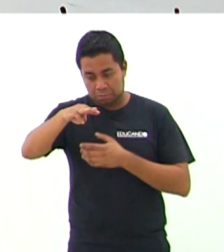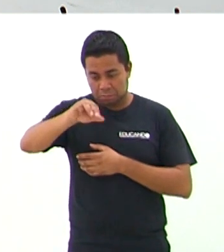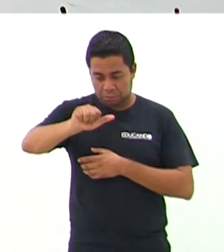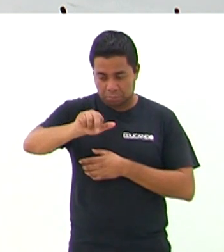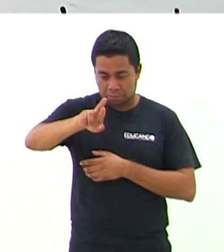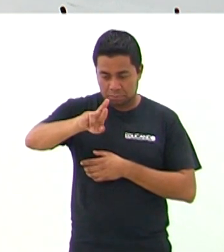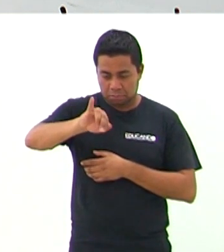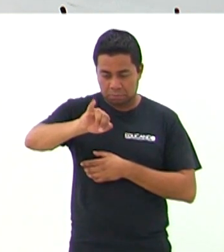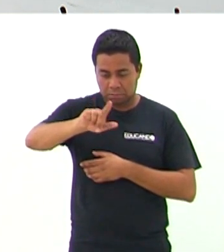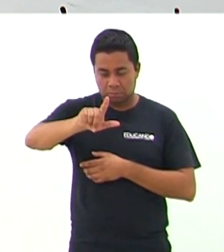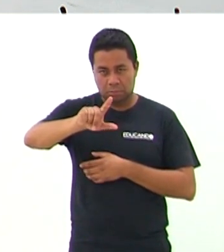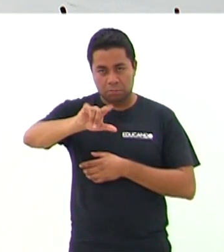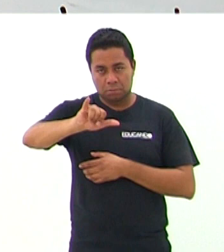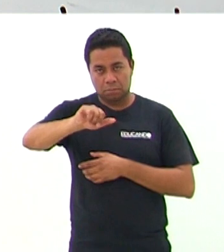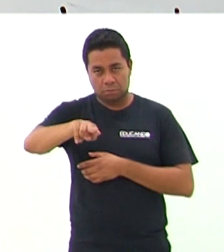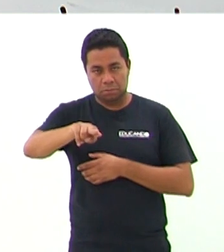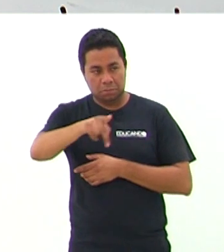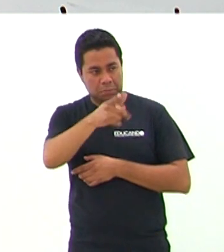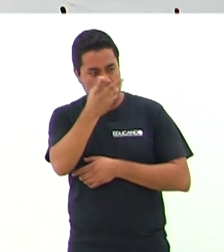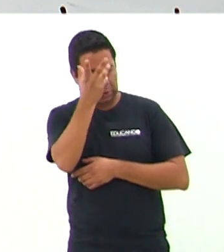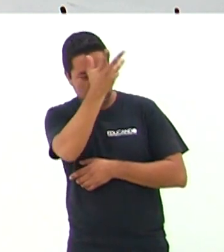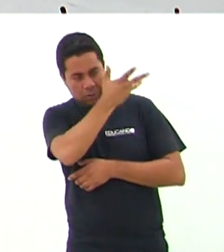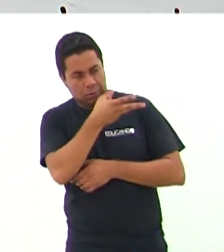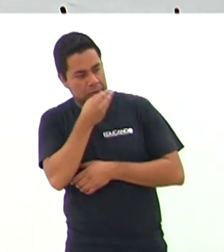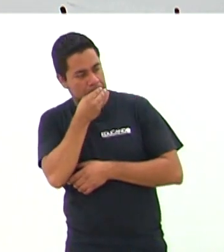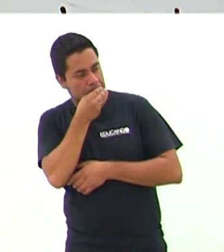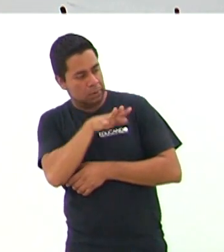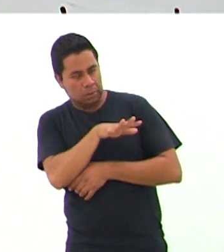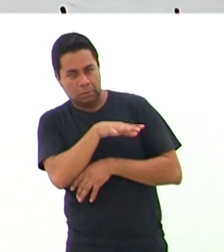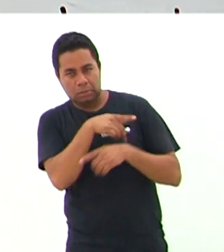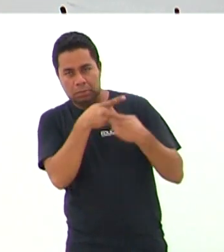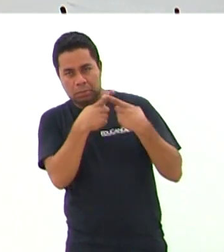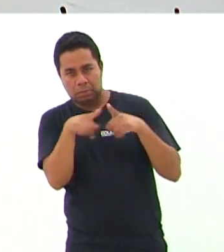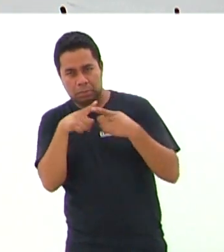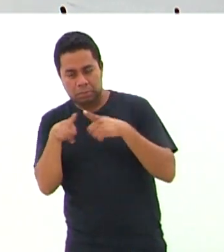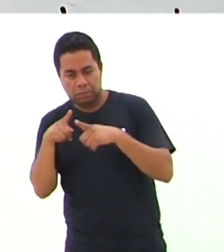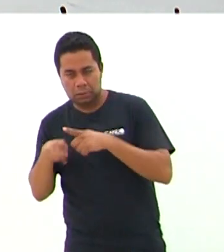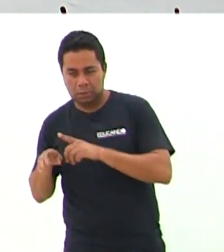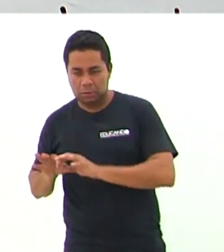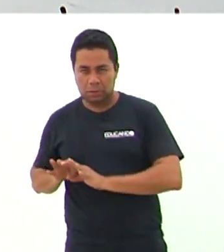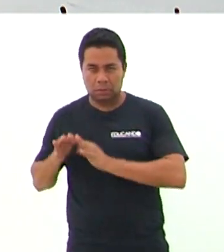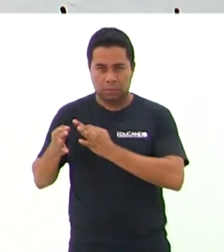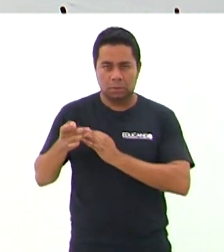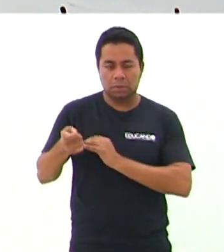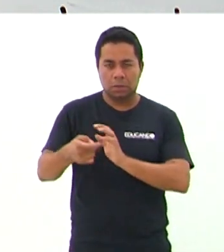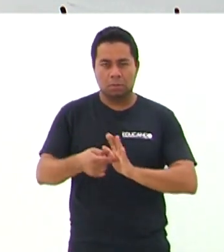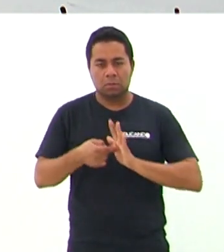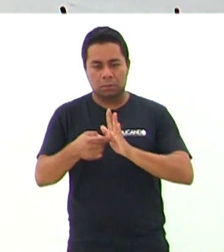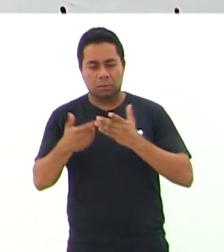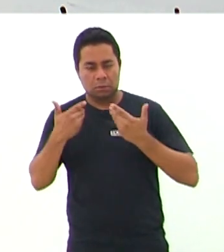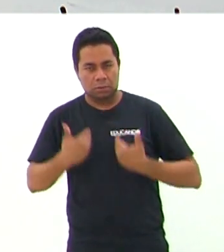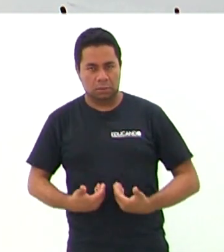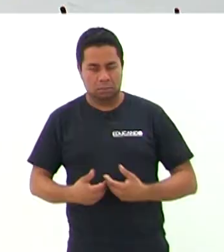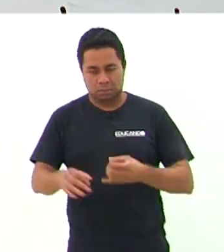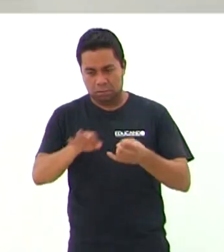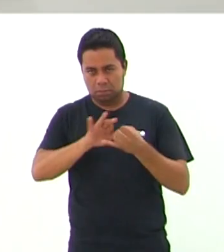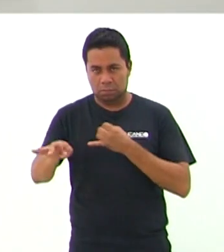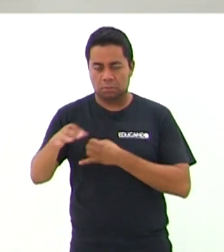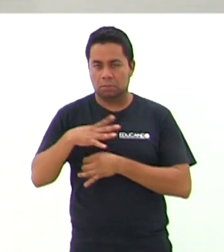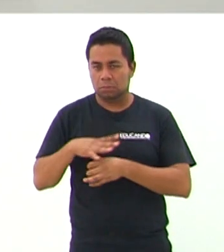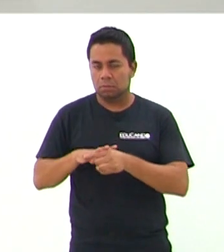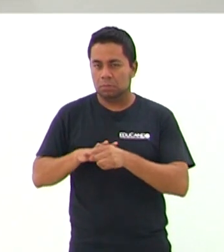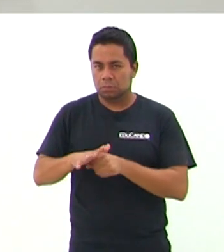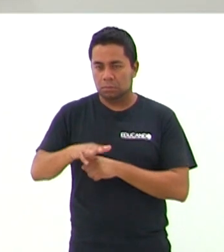Monroe, su belleza de muchas maneras. Bien, mostraba. Por último tenemos